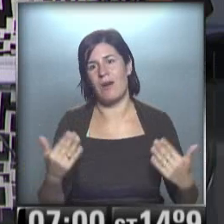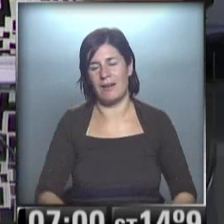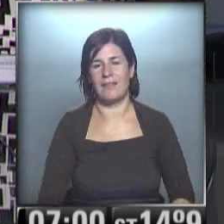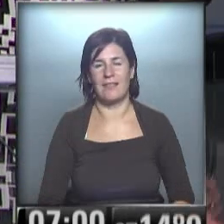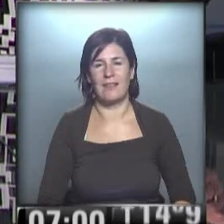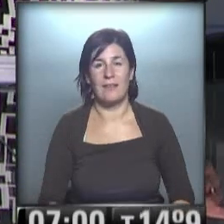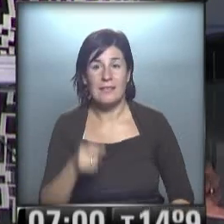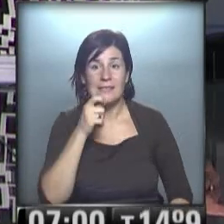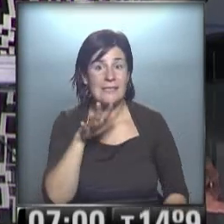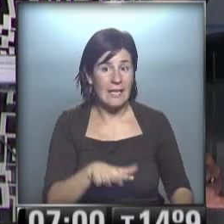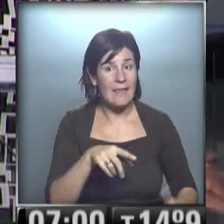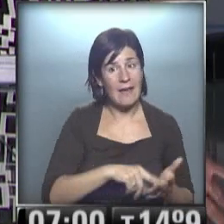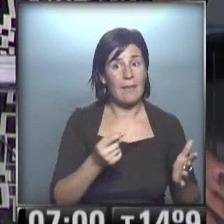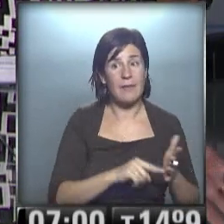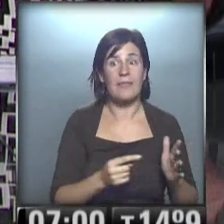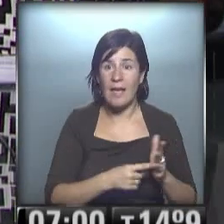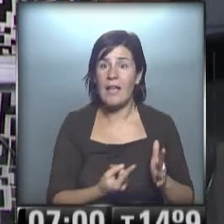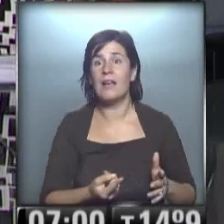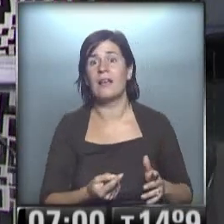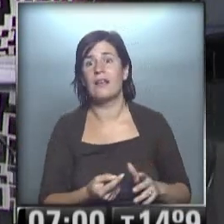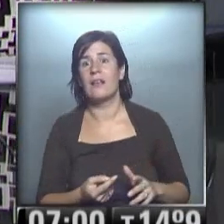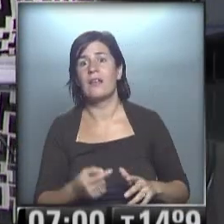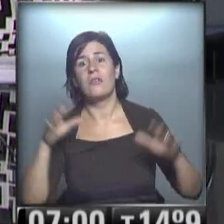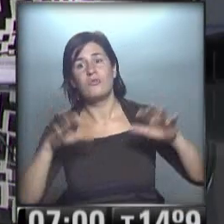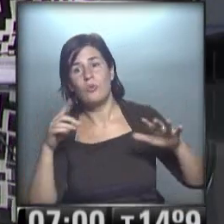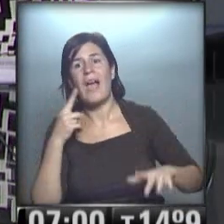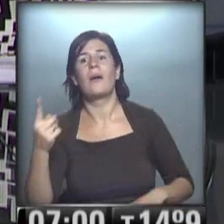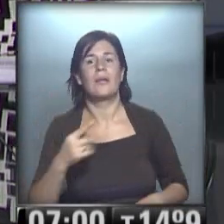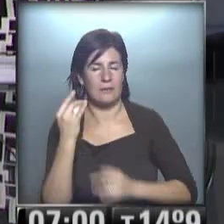si nos quedamos en Capital, te escuchaba recién, Nadia, ¿no? Con la lluvia, así que en un ratito nada más todo el pronóstico para el país.